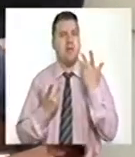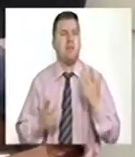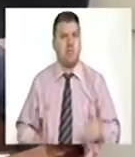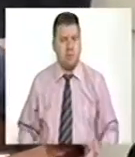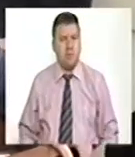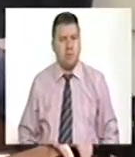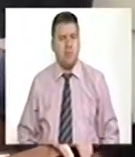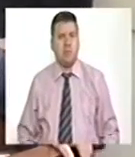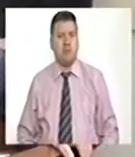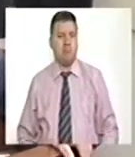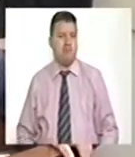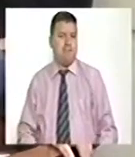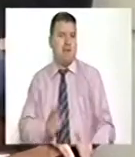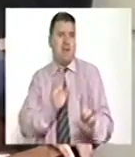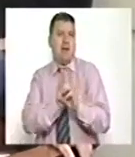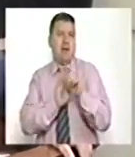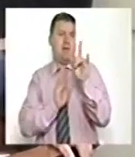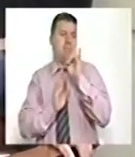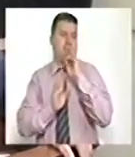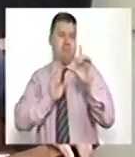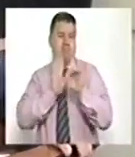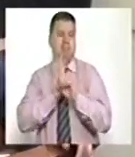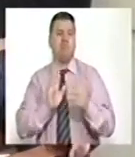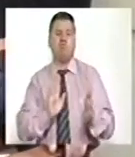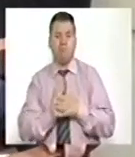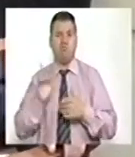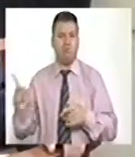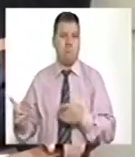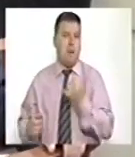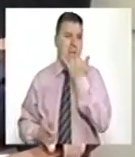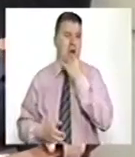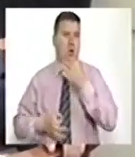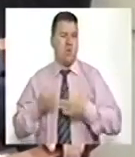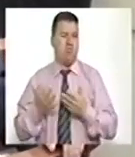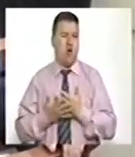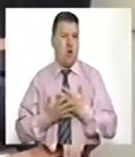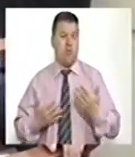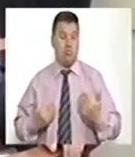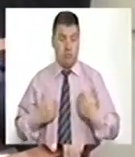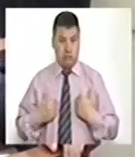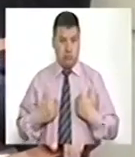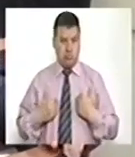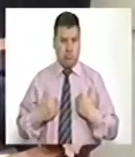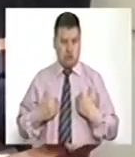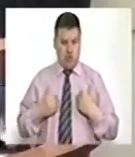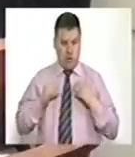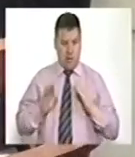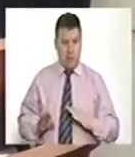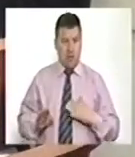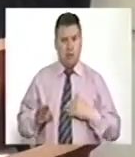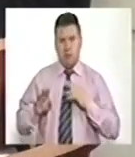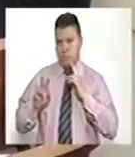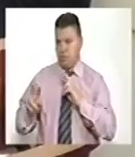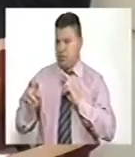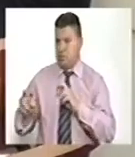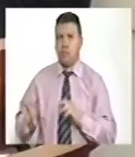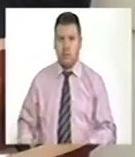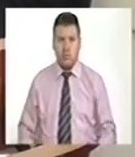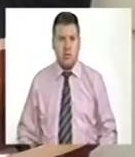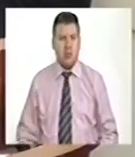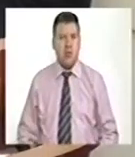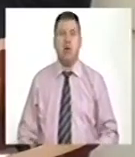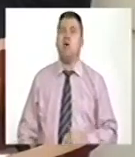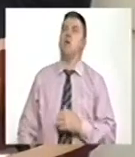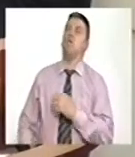bajo una protección legal que en todo caso, como representantes investigadores, la